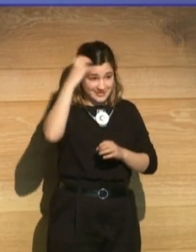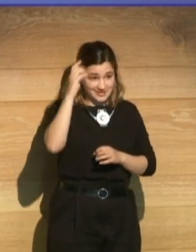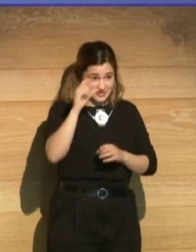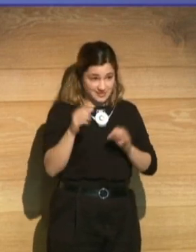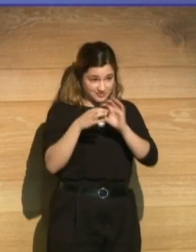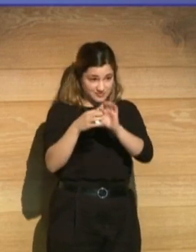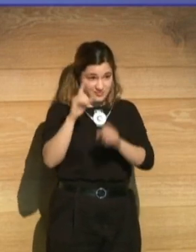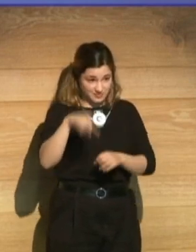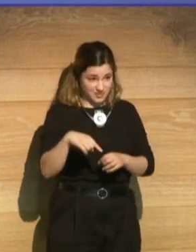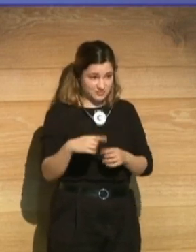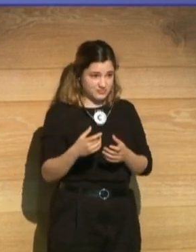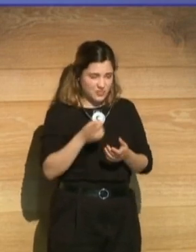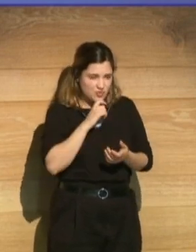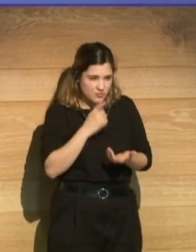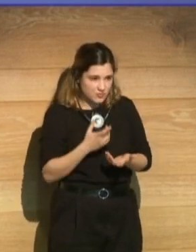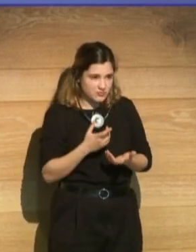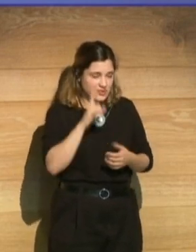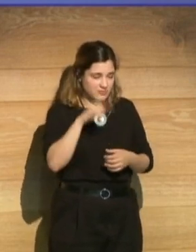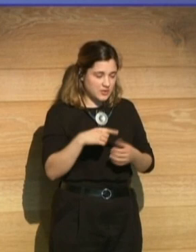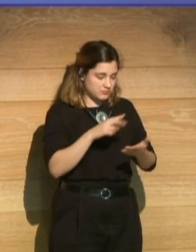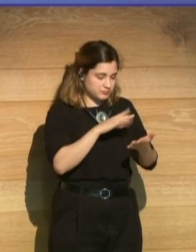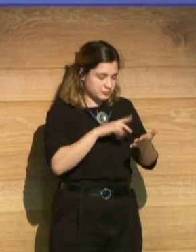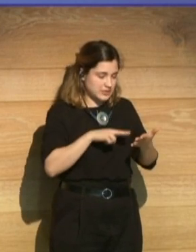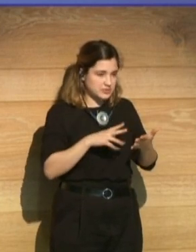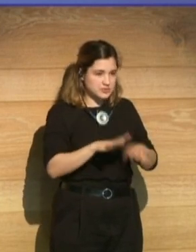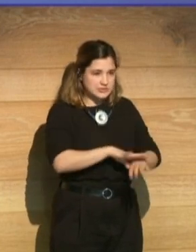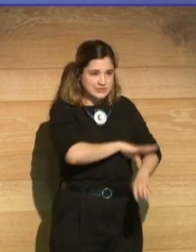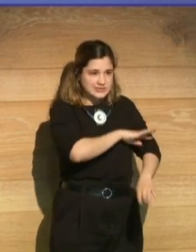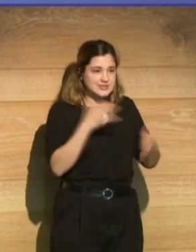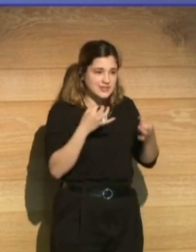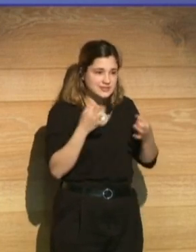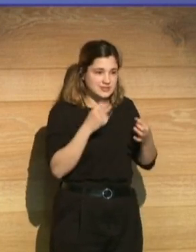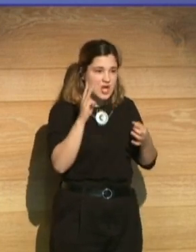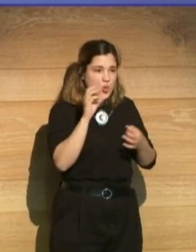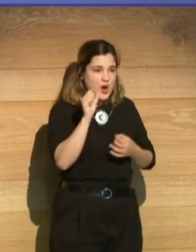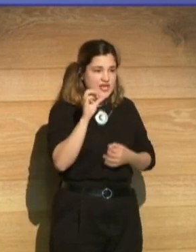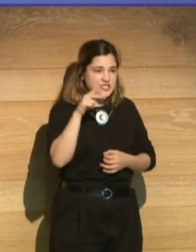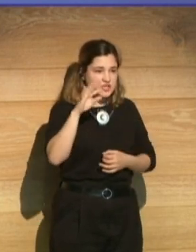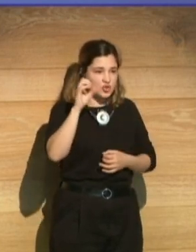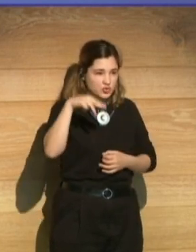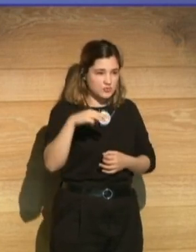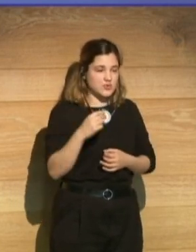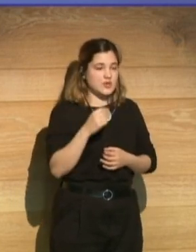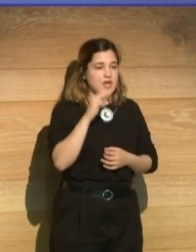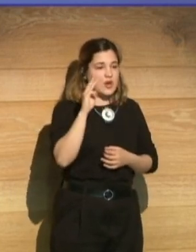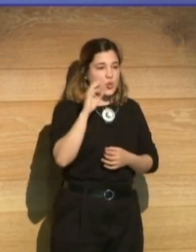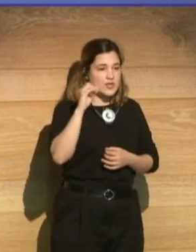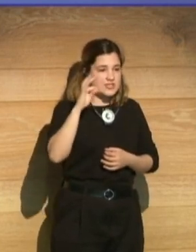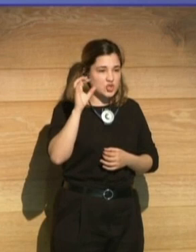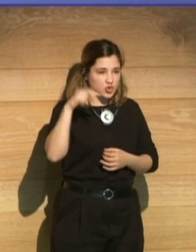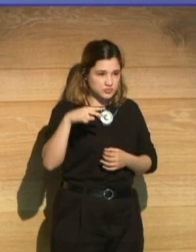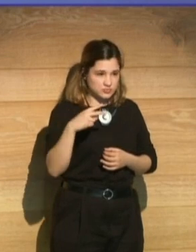incluso hay una cosa que otra vez pone los pelos de punta, que es el apoyo del Washington Post, de Winston Churchill. Es decir, aquello